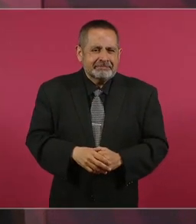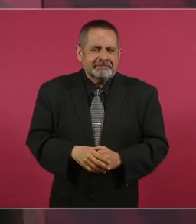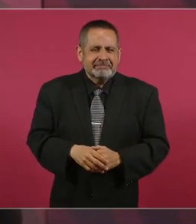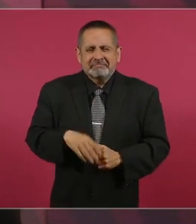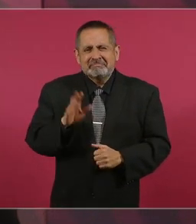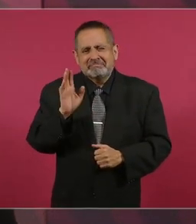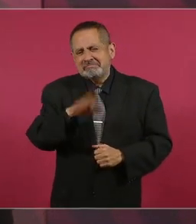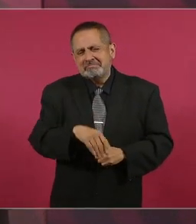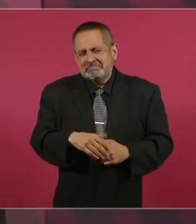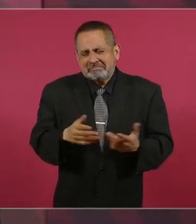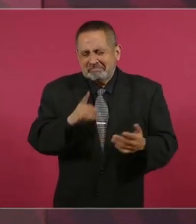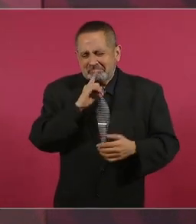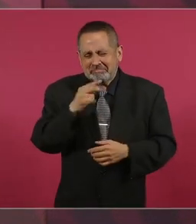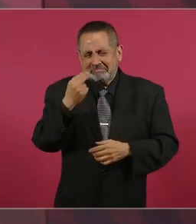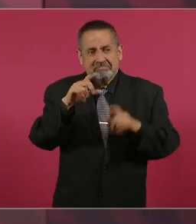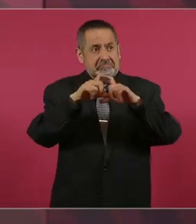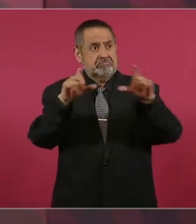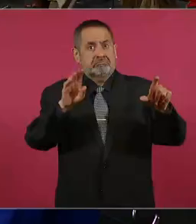es lo de menos, o sea,